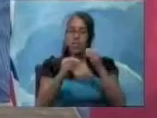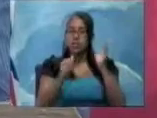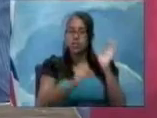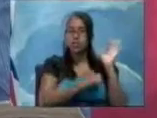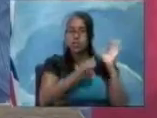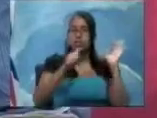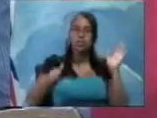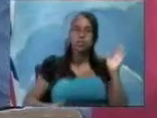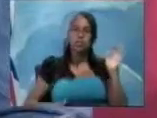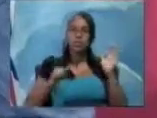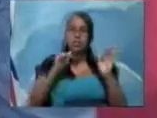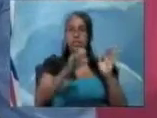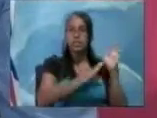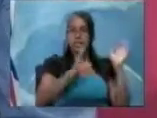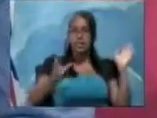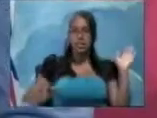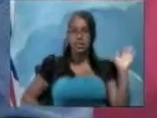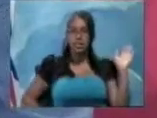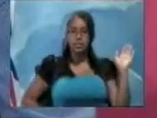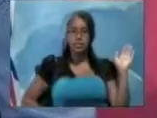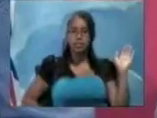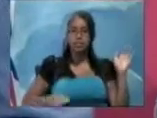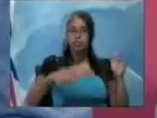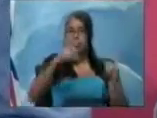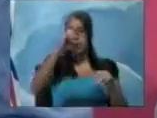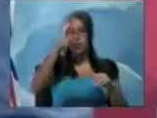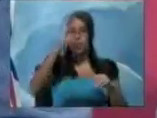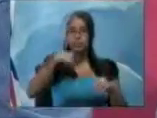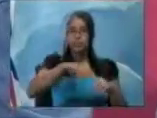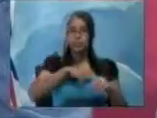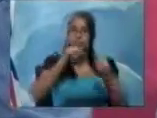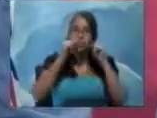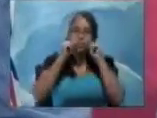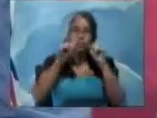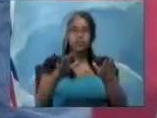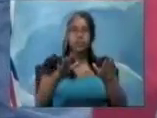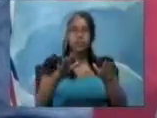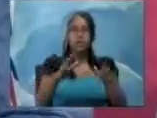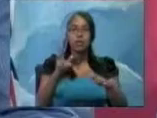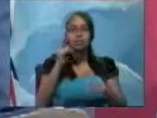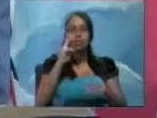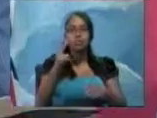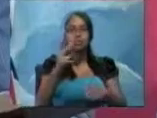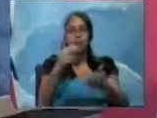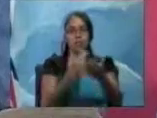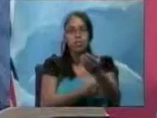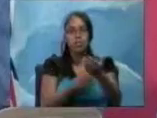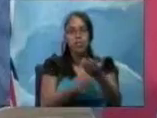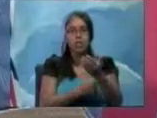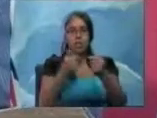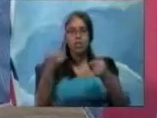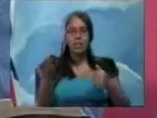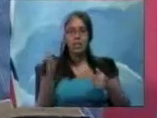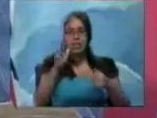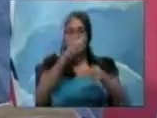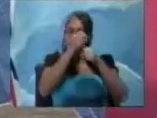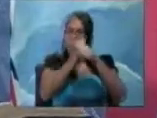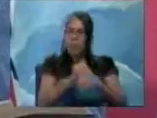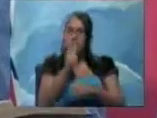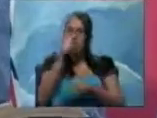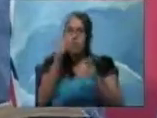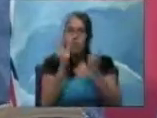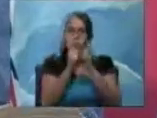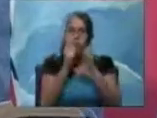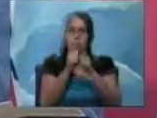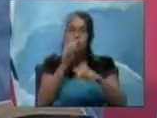y Cristo bien que Dios nos bendiga vemos mis amados hermanos aquí que estamos esperando un poquito